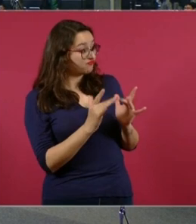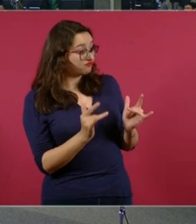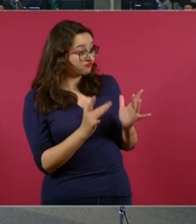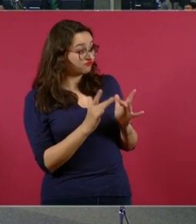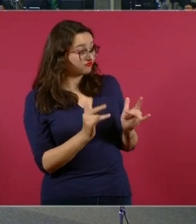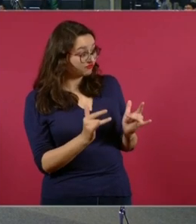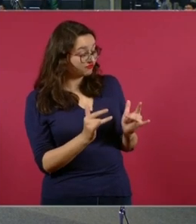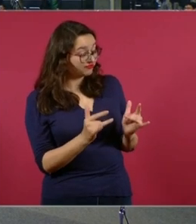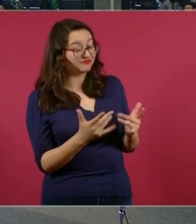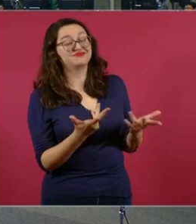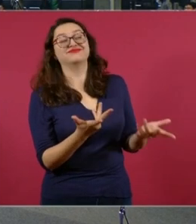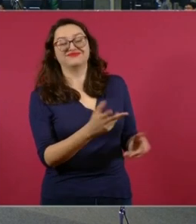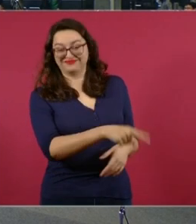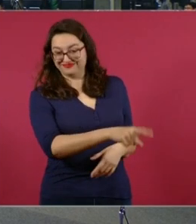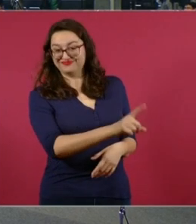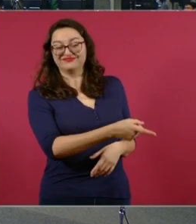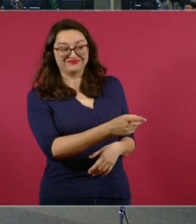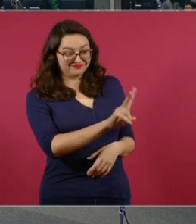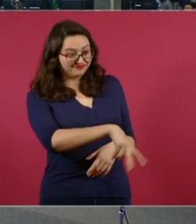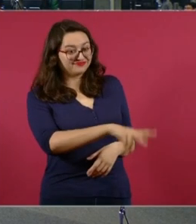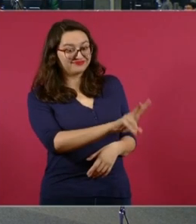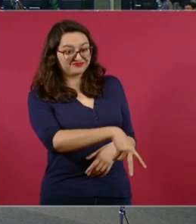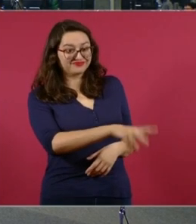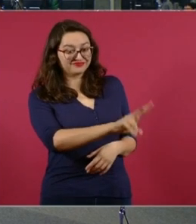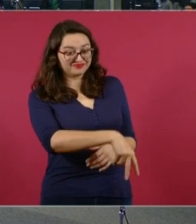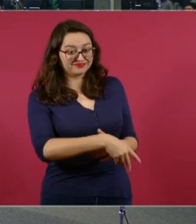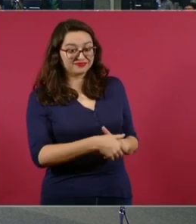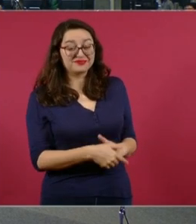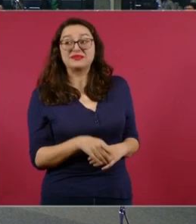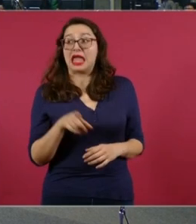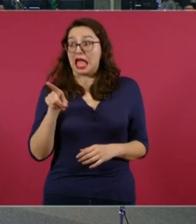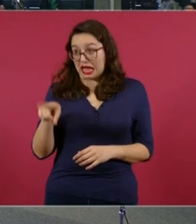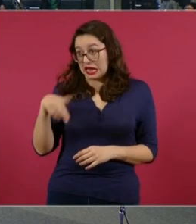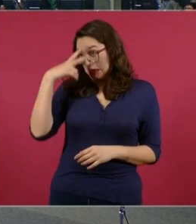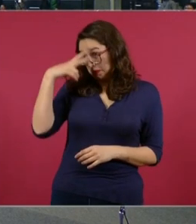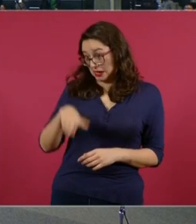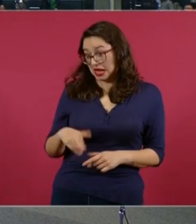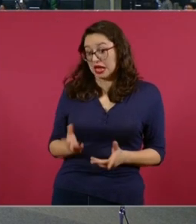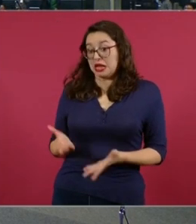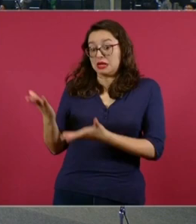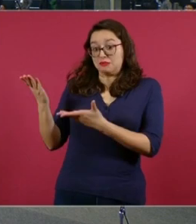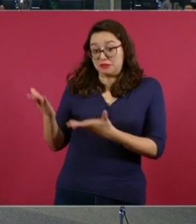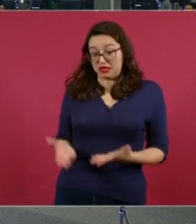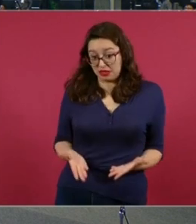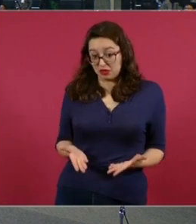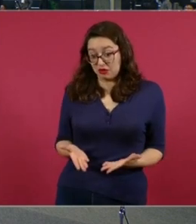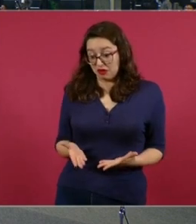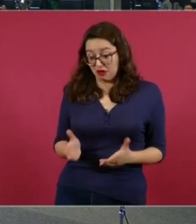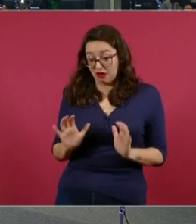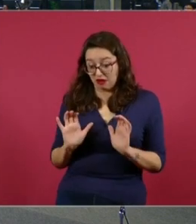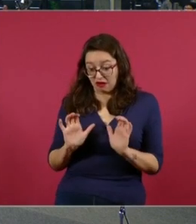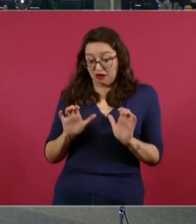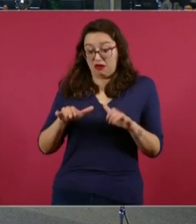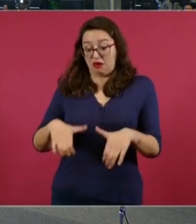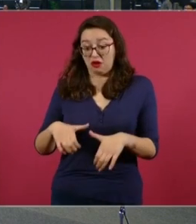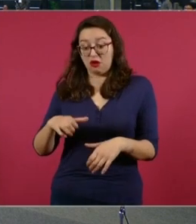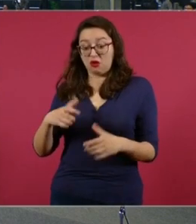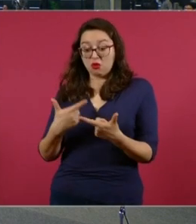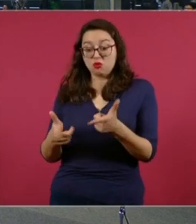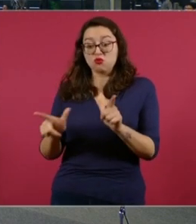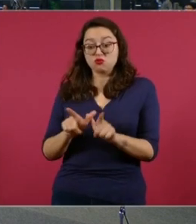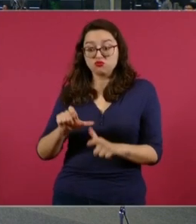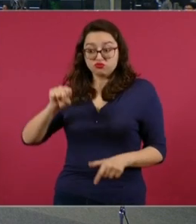vi. ¿Cómo se llamaba? Llegó a México. Sí. Y se inscribió en el Partido